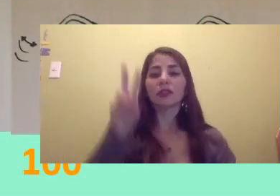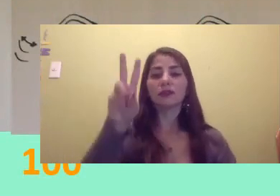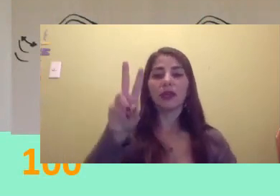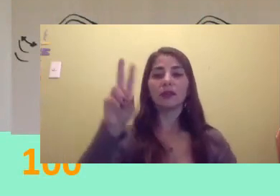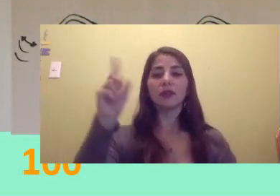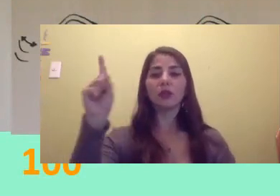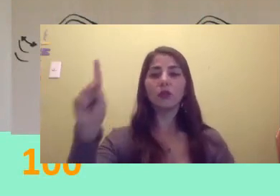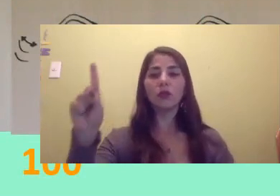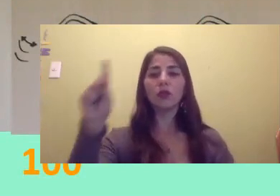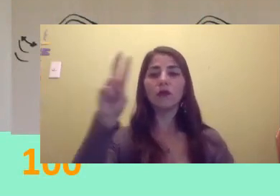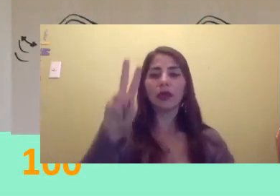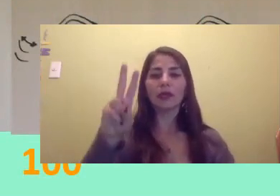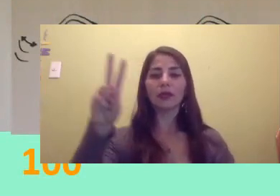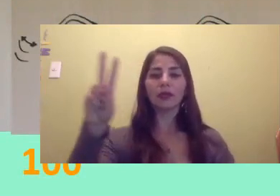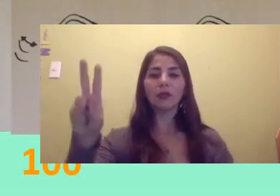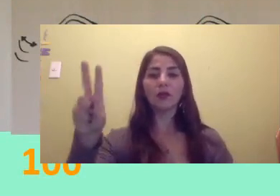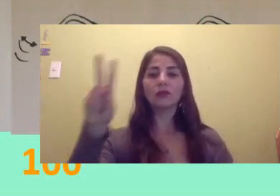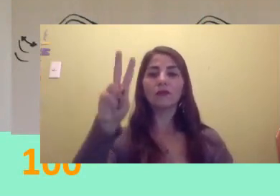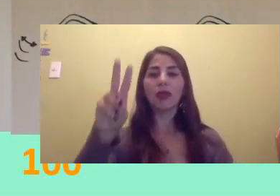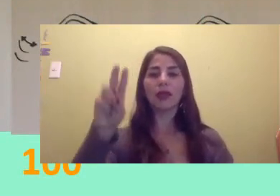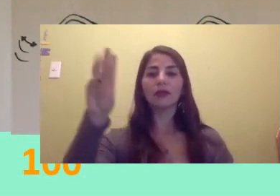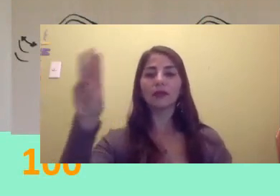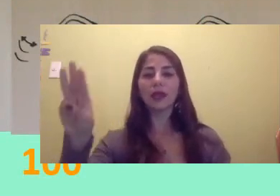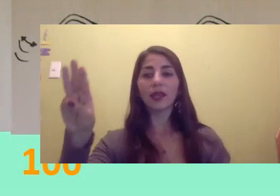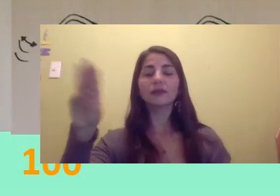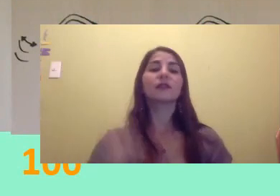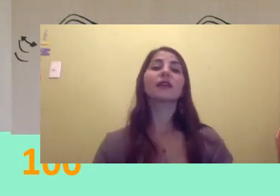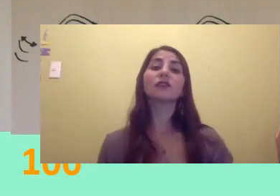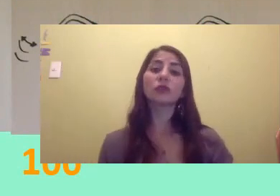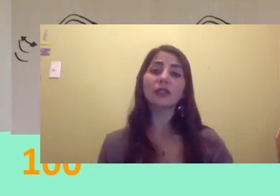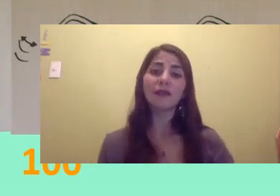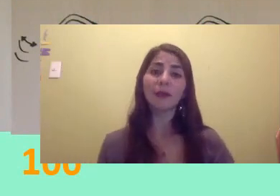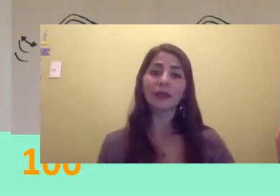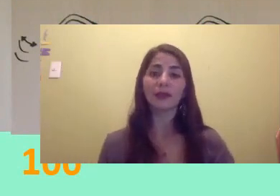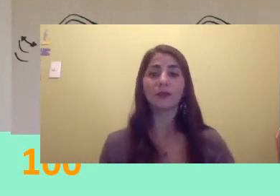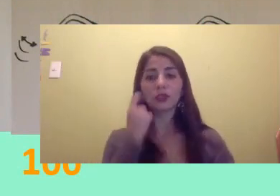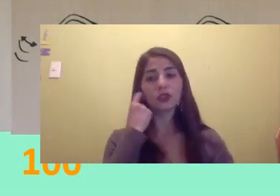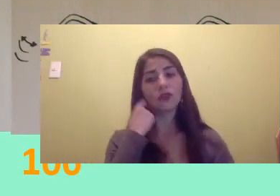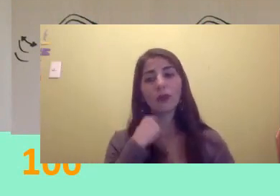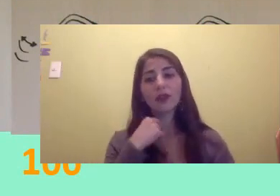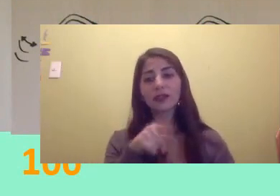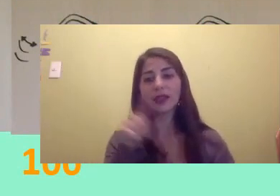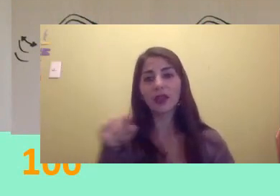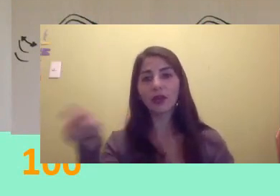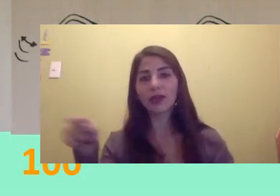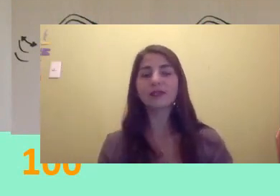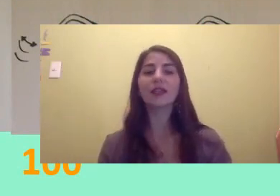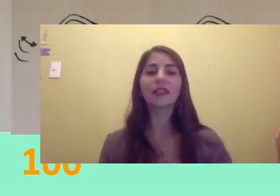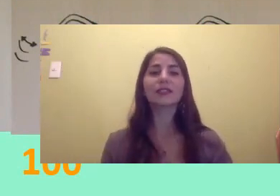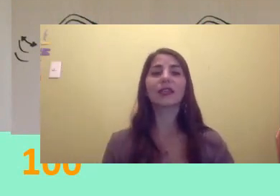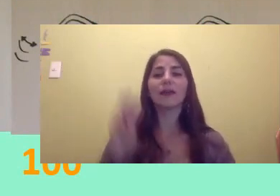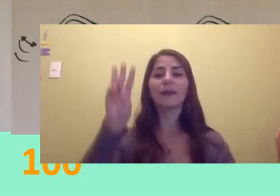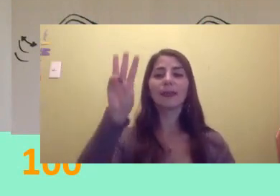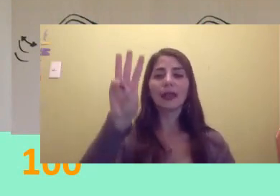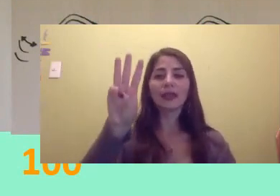Bueno, y luego es 21, 22, 23, y así sucesivamente. Por eso nos vamos a saltar ahora de